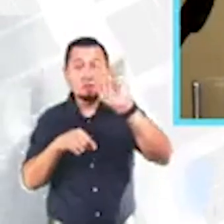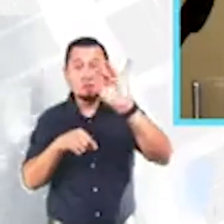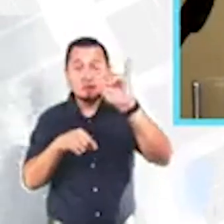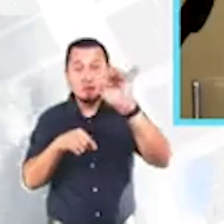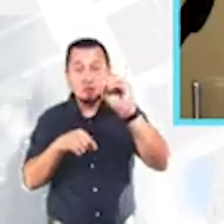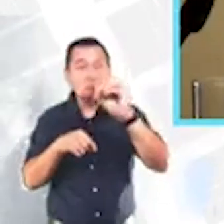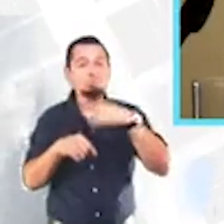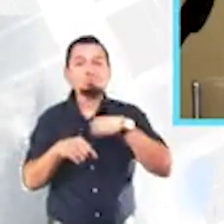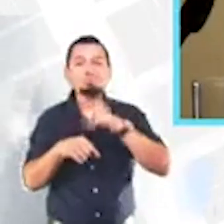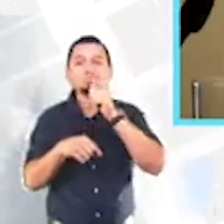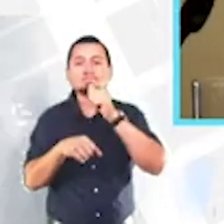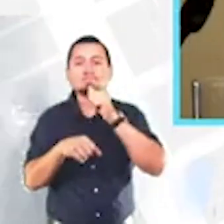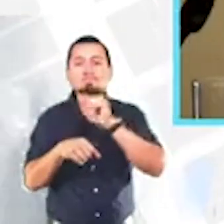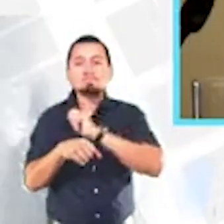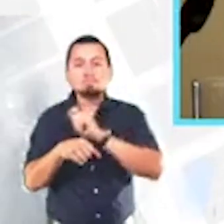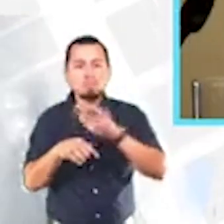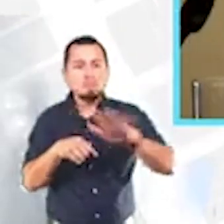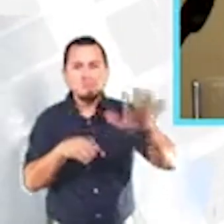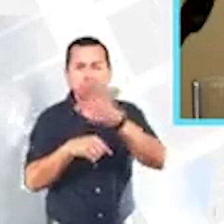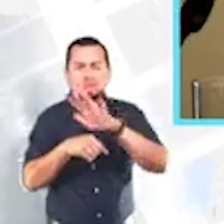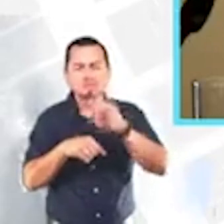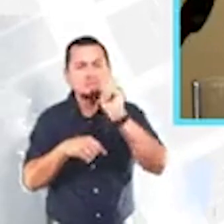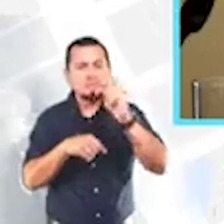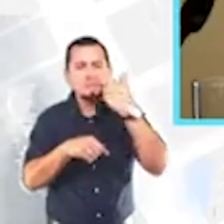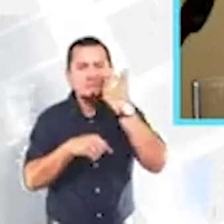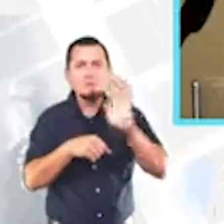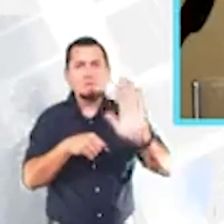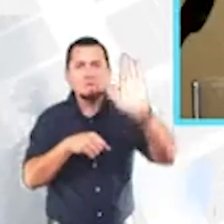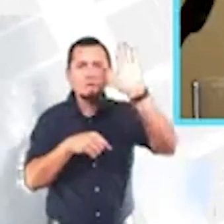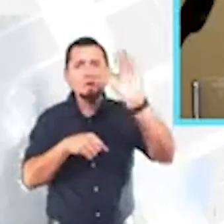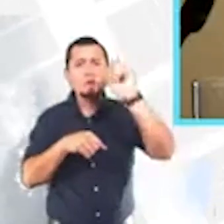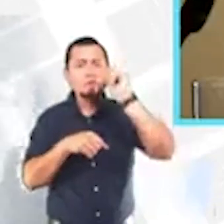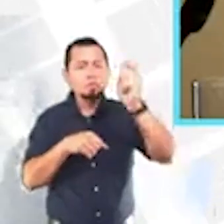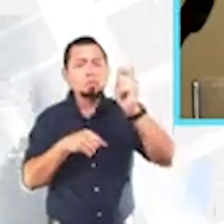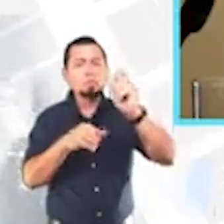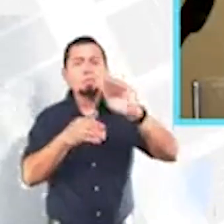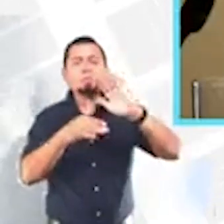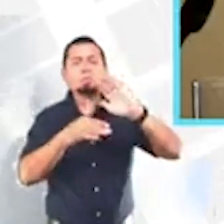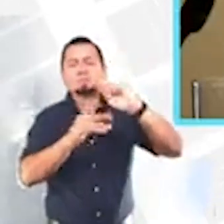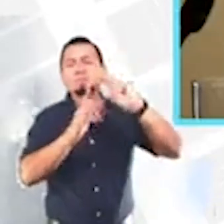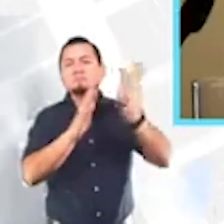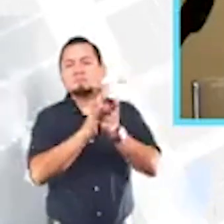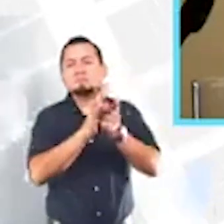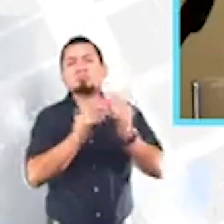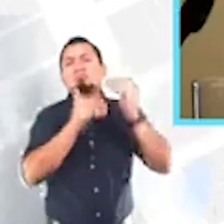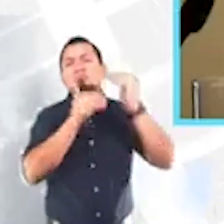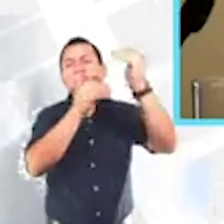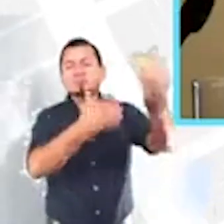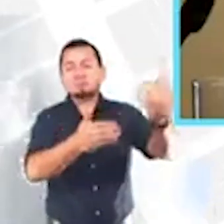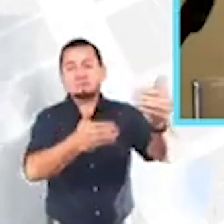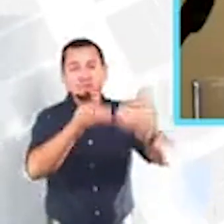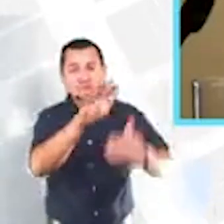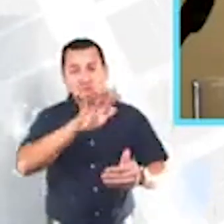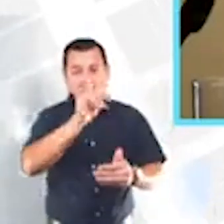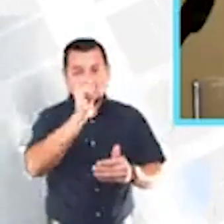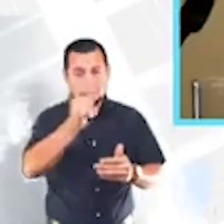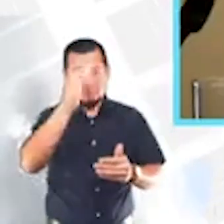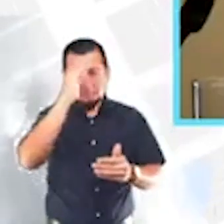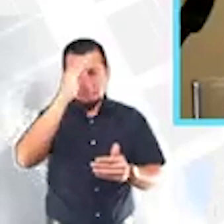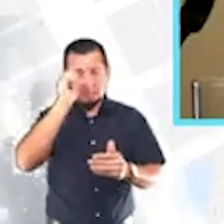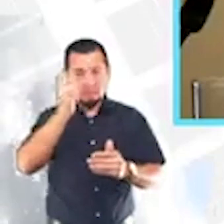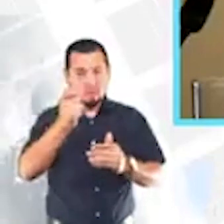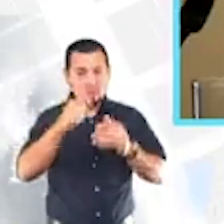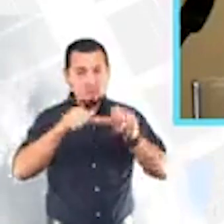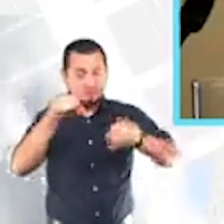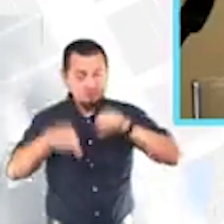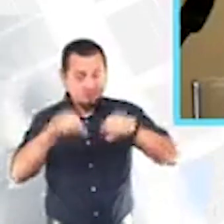metropolitana. Son cosas que se habían quedado a lo mejor en la mesa o atrasadas, pero que hoy estamos dispuestos a empujar porque Zapotlanejo se lo merece